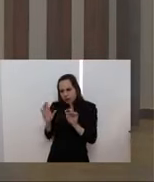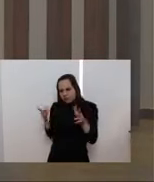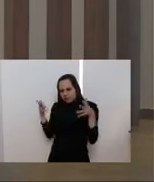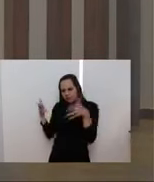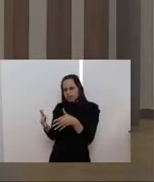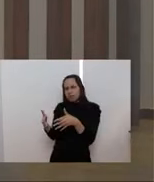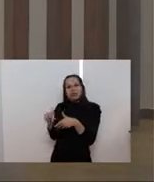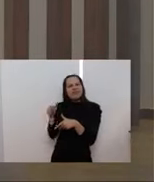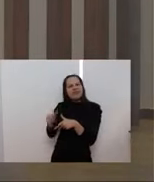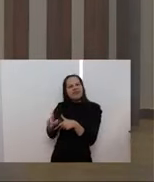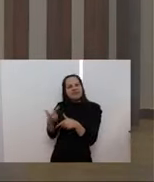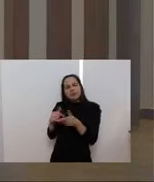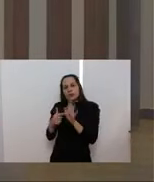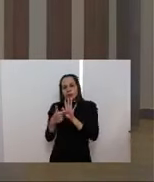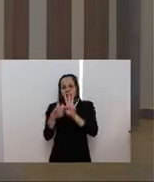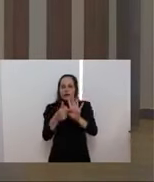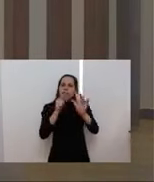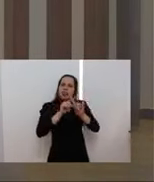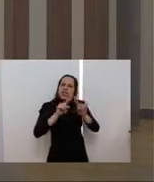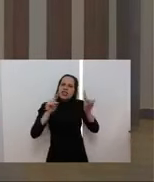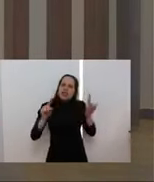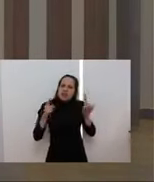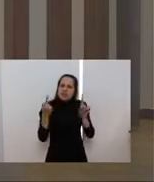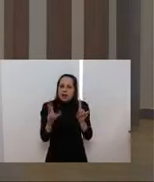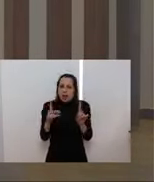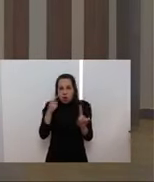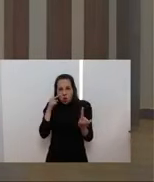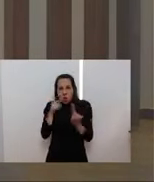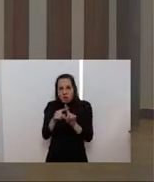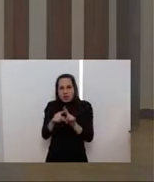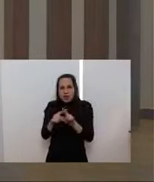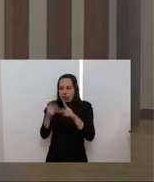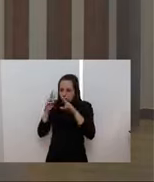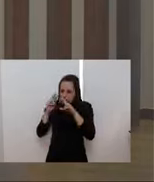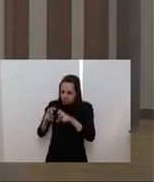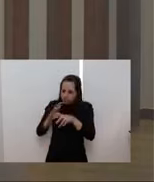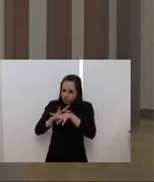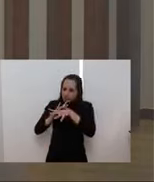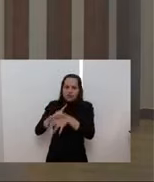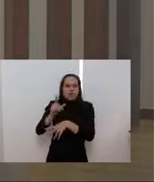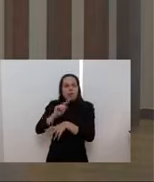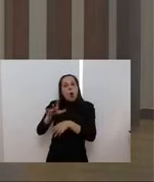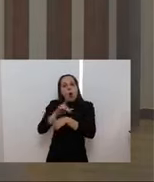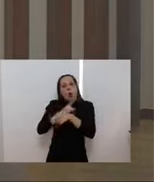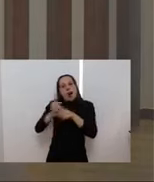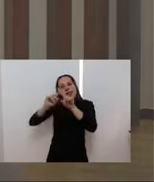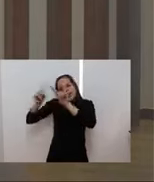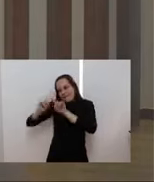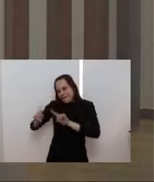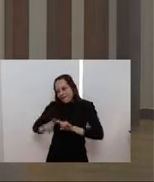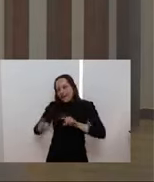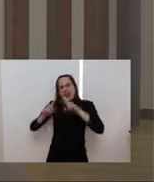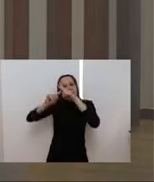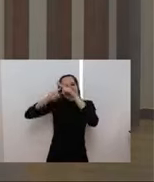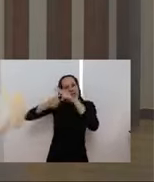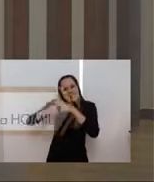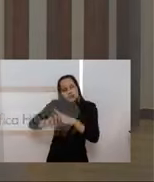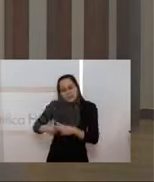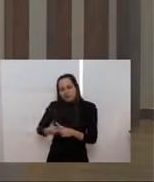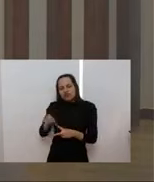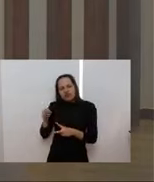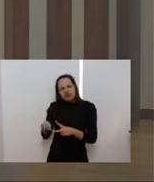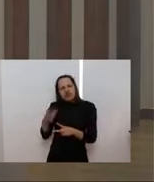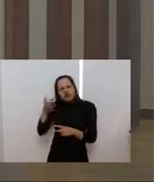visibilidad también diferente no sólo basado en estudios clínicos sino la utilización de otras herramientas basadas en el concepto que